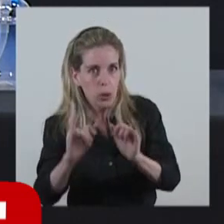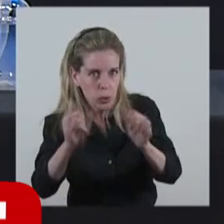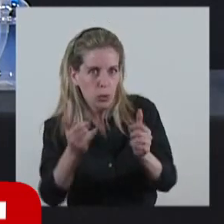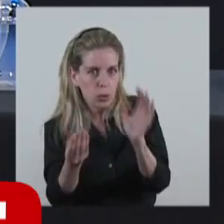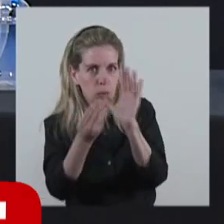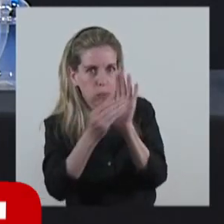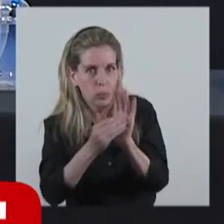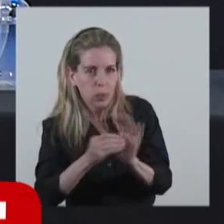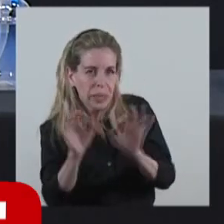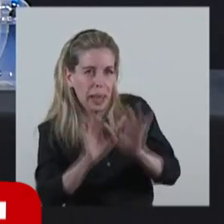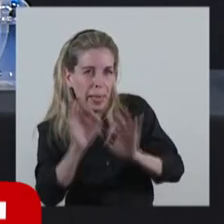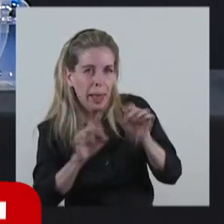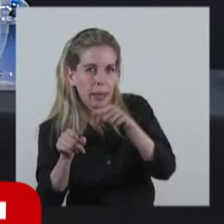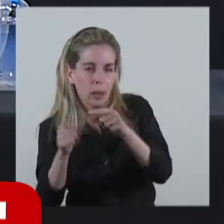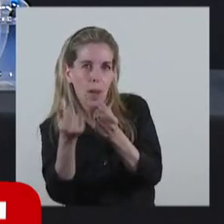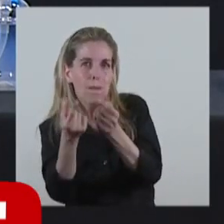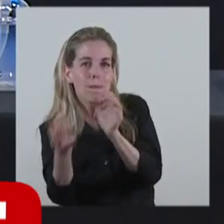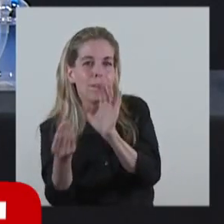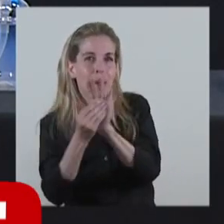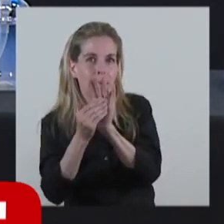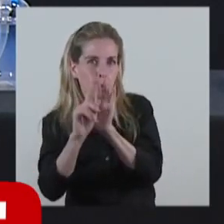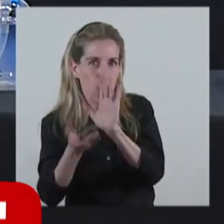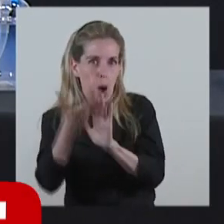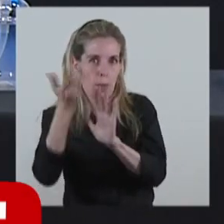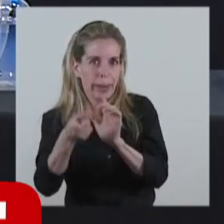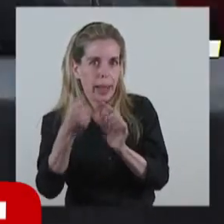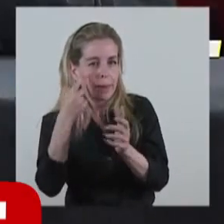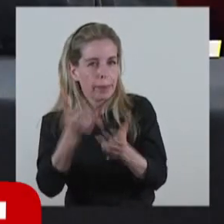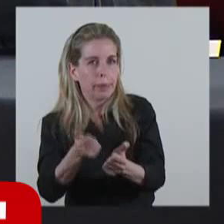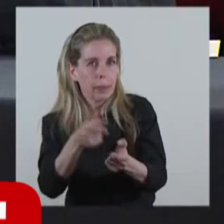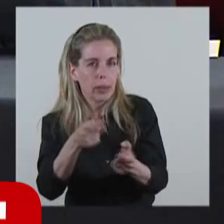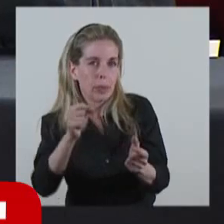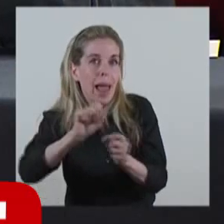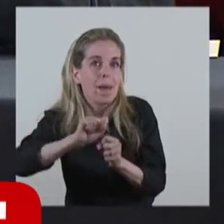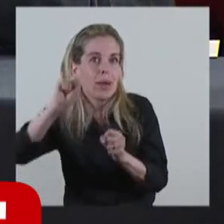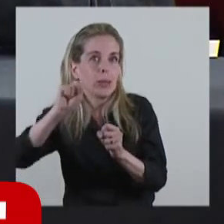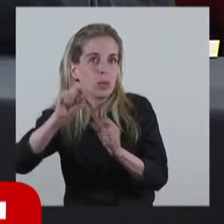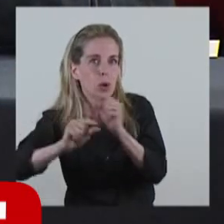son políticas que ayudan a todo el objetivo de reducir la inflación.